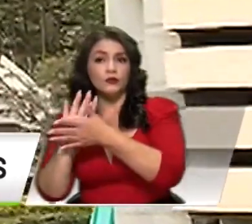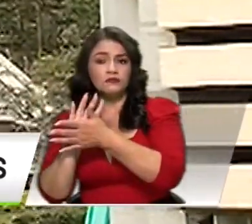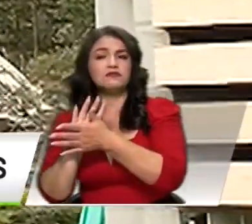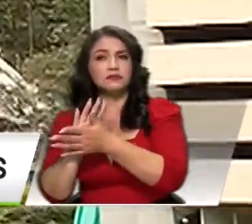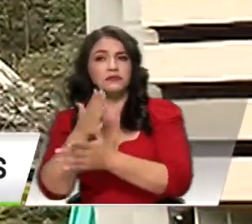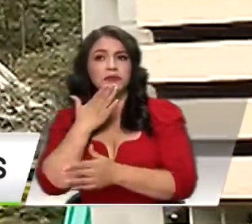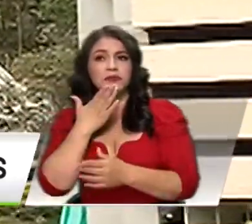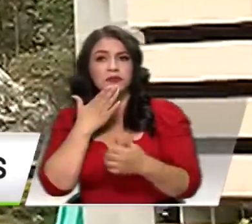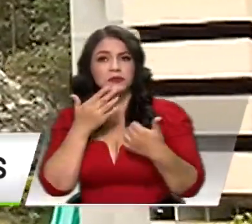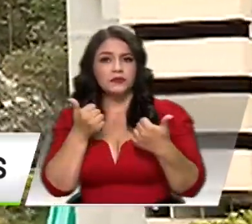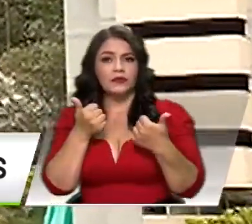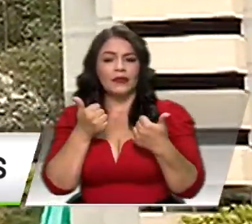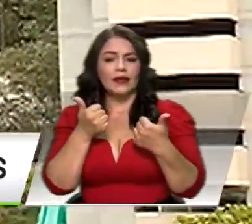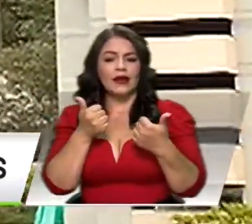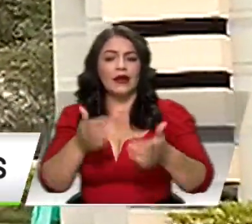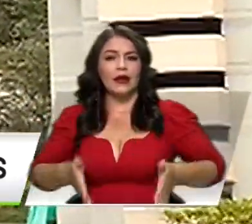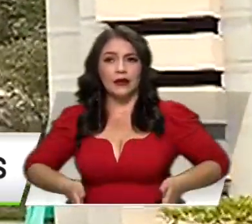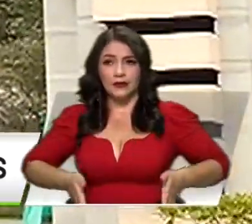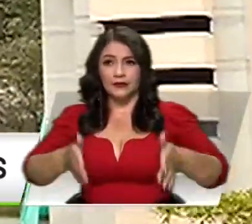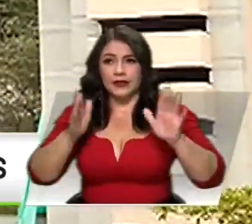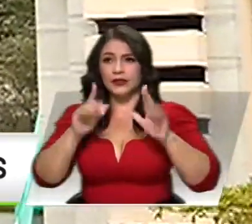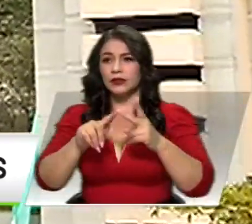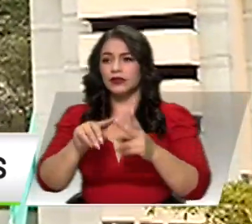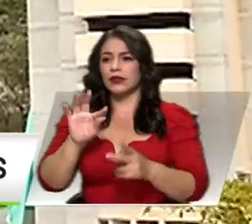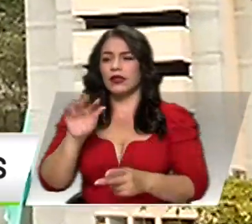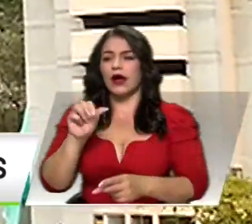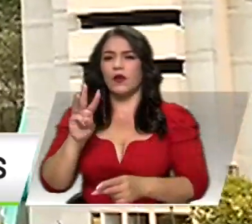éxito la implosión del edificio Continental Towers.